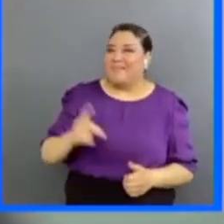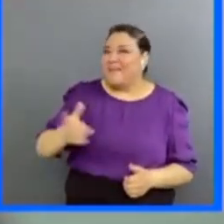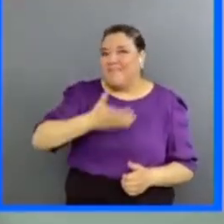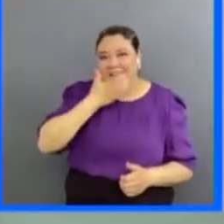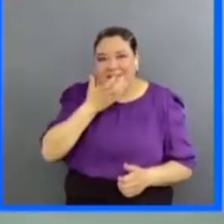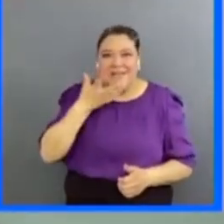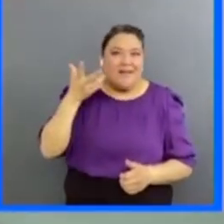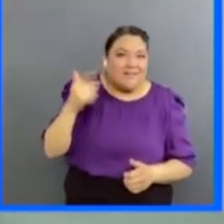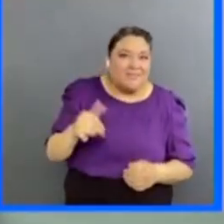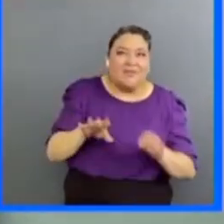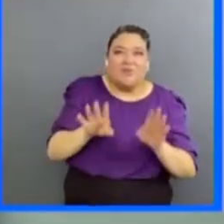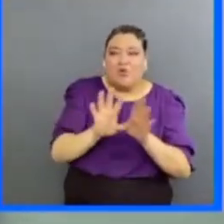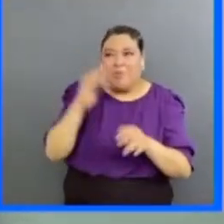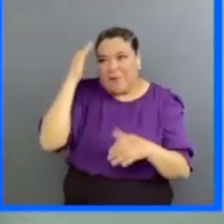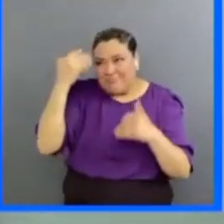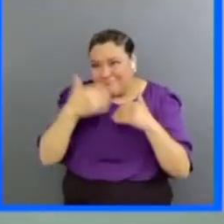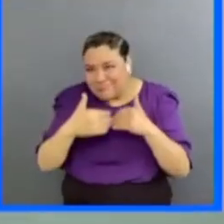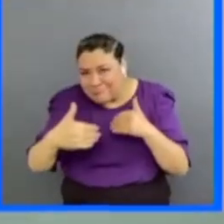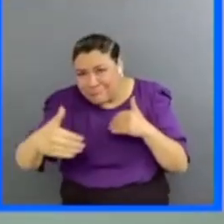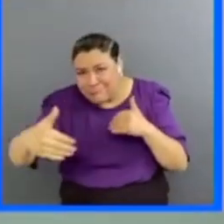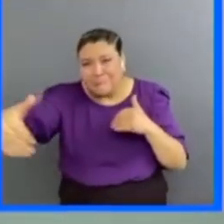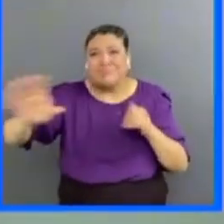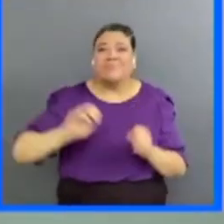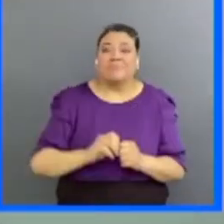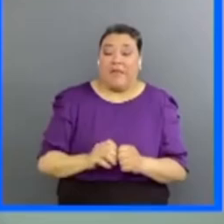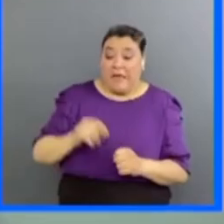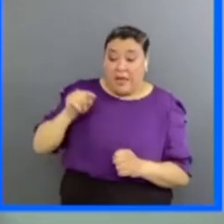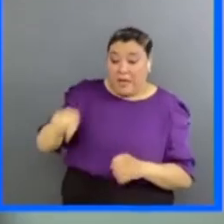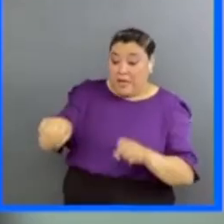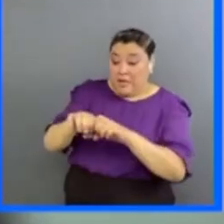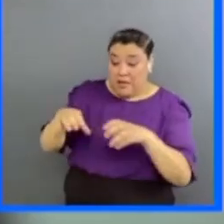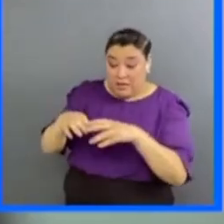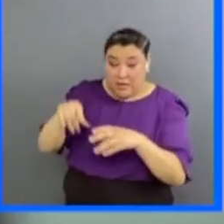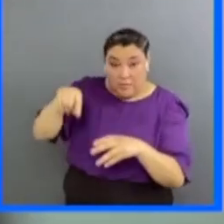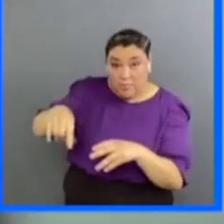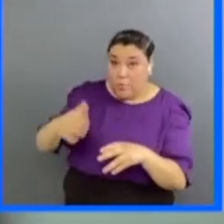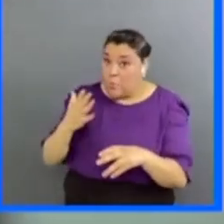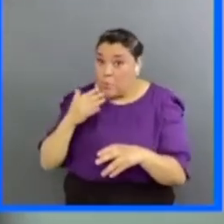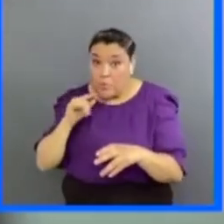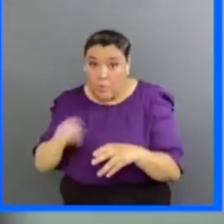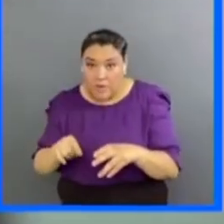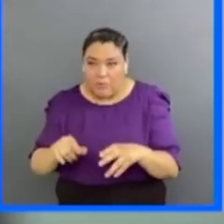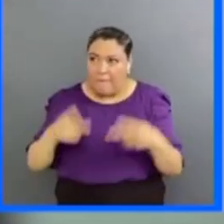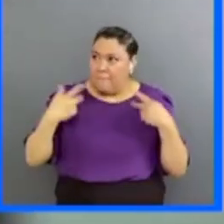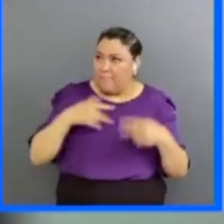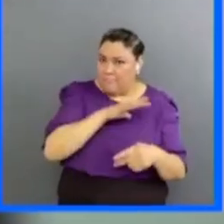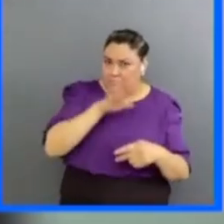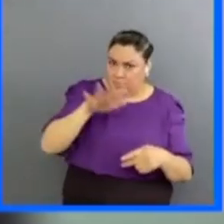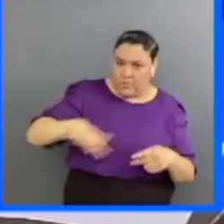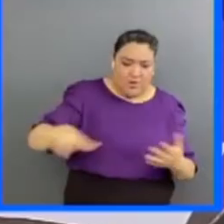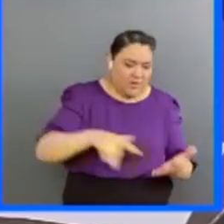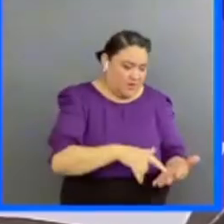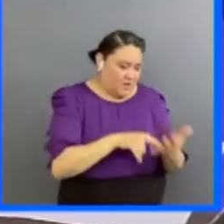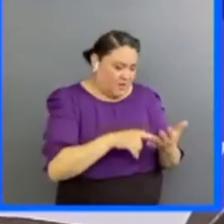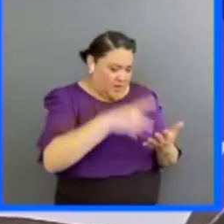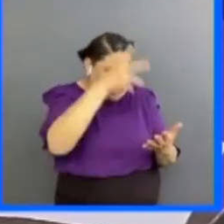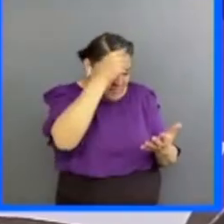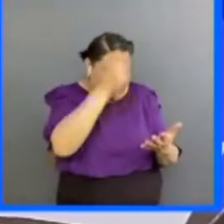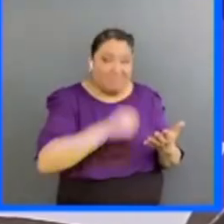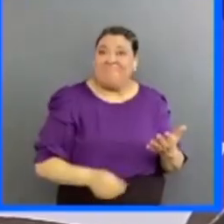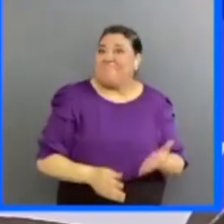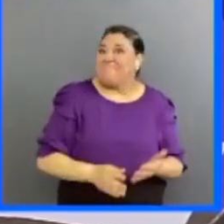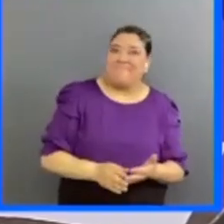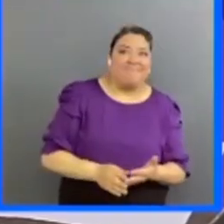del tiempo, etc. Si no es así, si alguien no se sienta a hacerlo, difícilmente se van a conocer. Los cuadernos